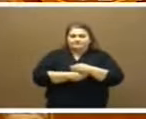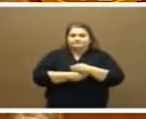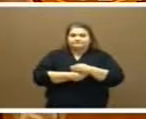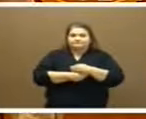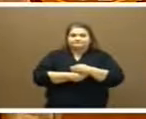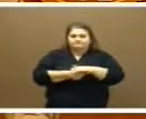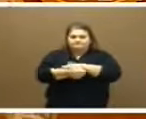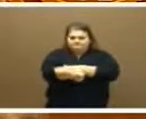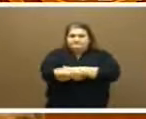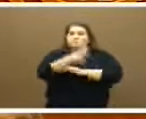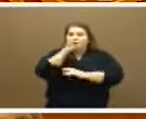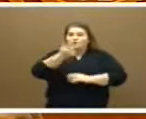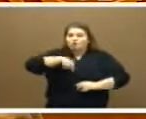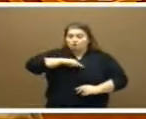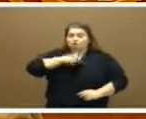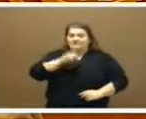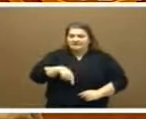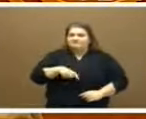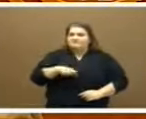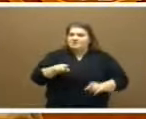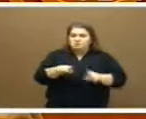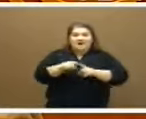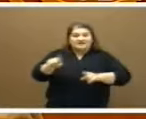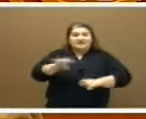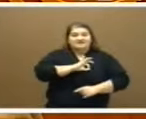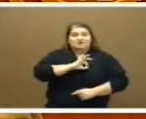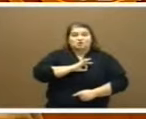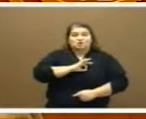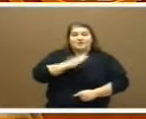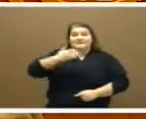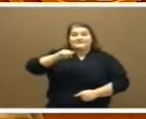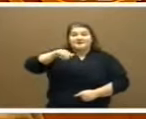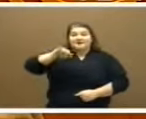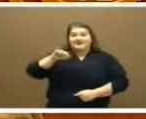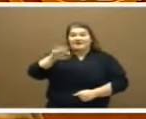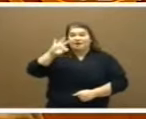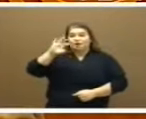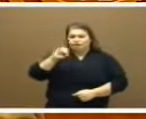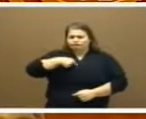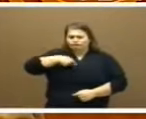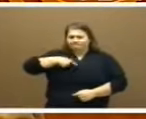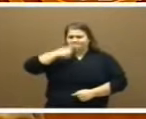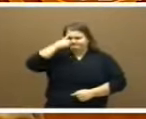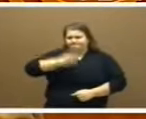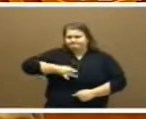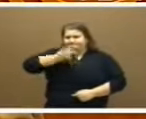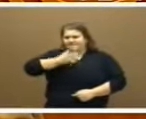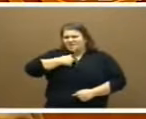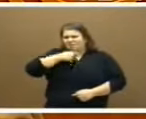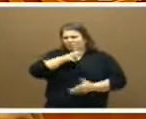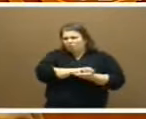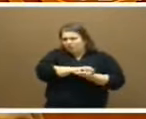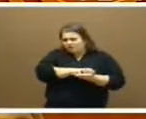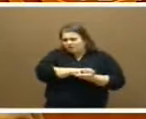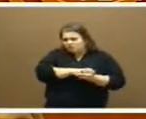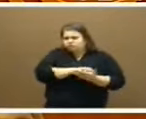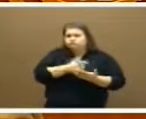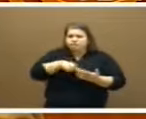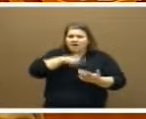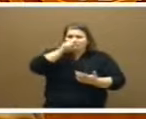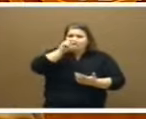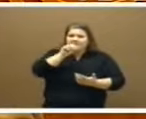porque también a nosotros nos surgía, al igual que al señor Beneito, dudas en torno a la posibilidad de que se pueda hacer